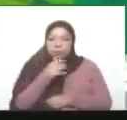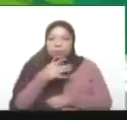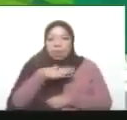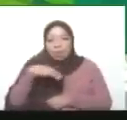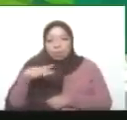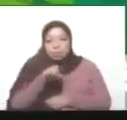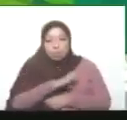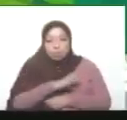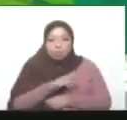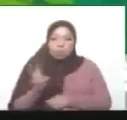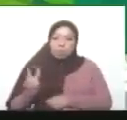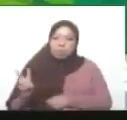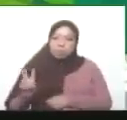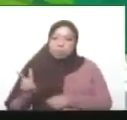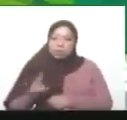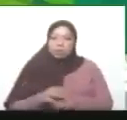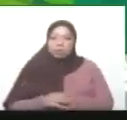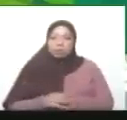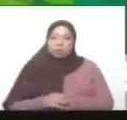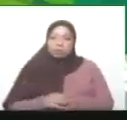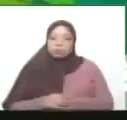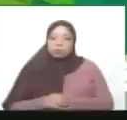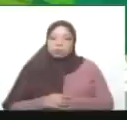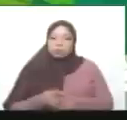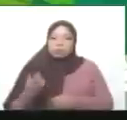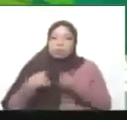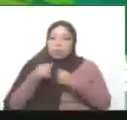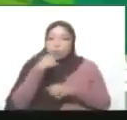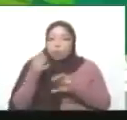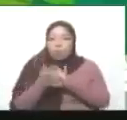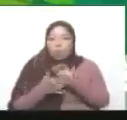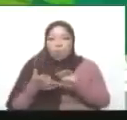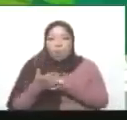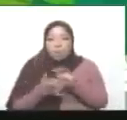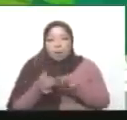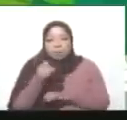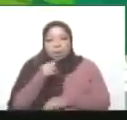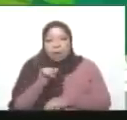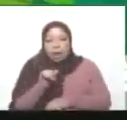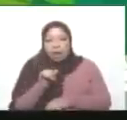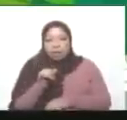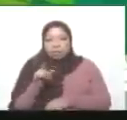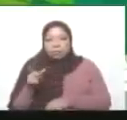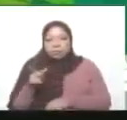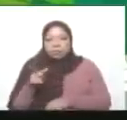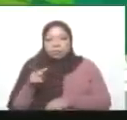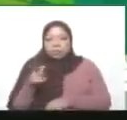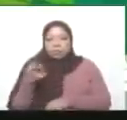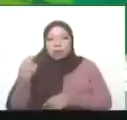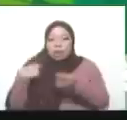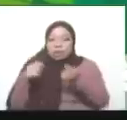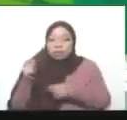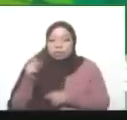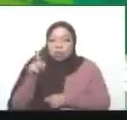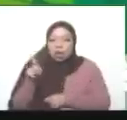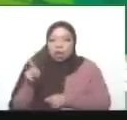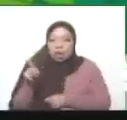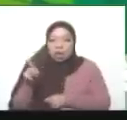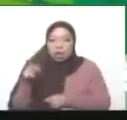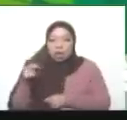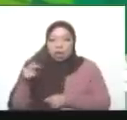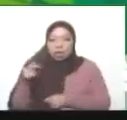que le pertenecen a Venezuela o que están en controversia y no delimitados a la expo móvil